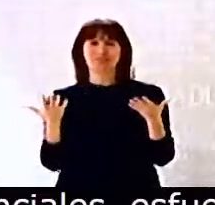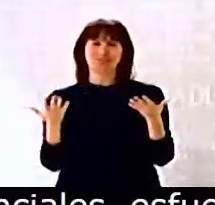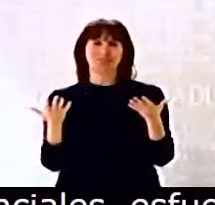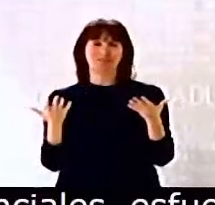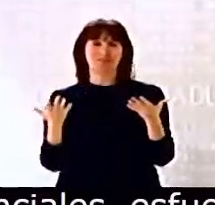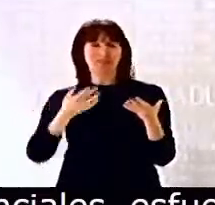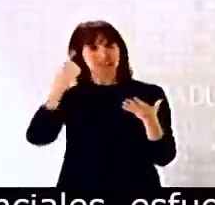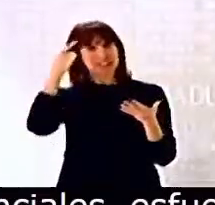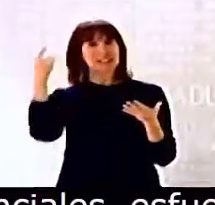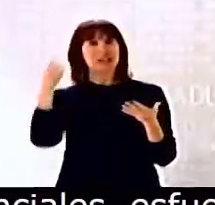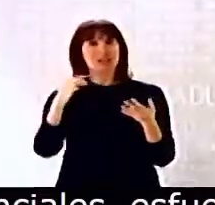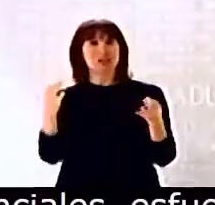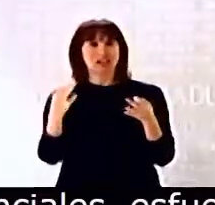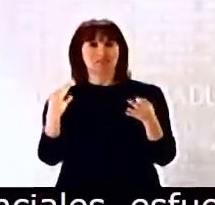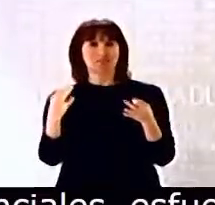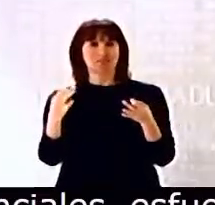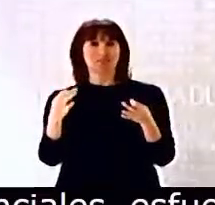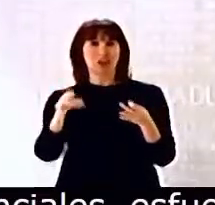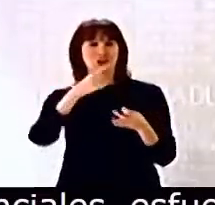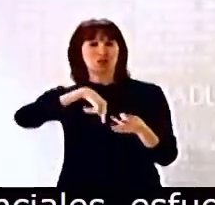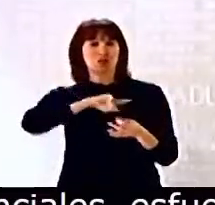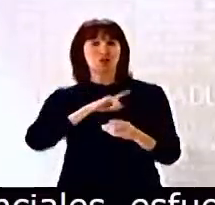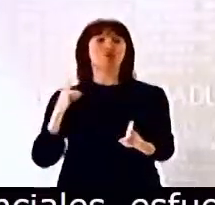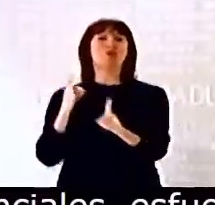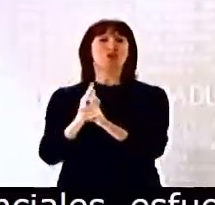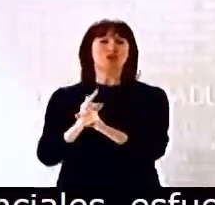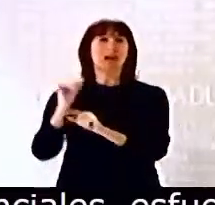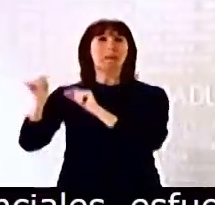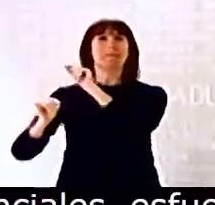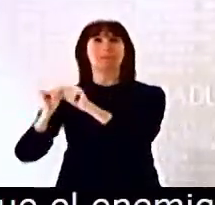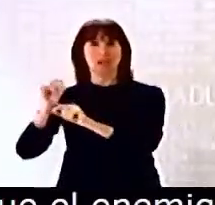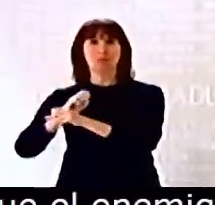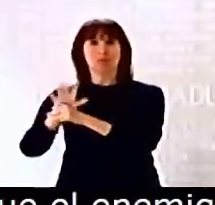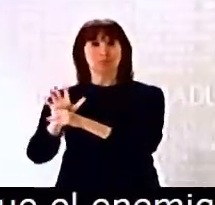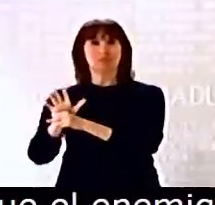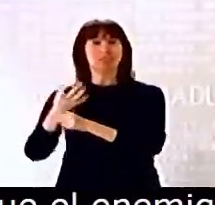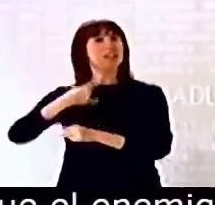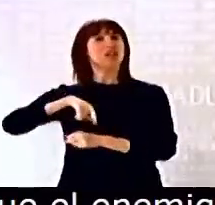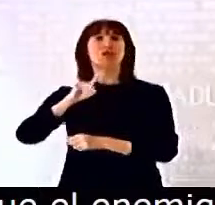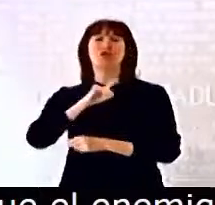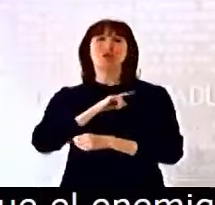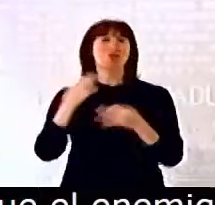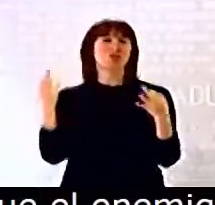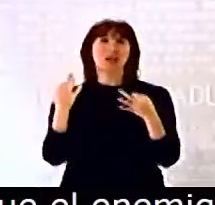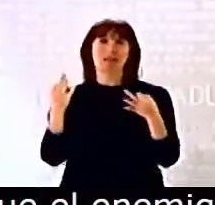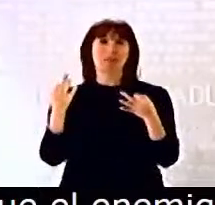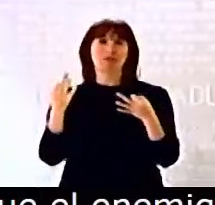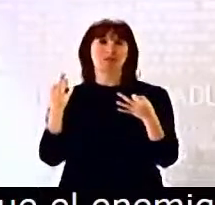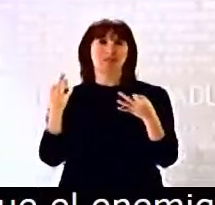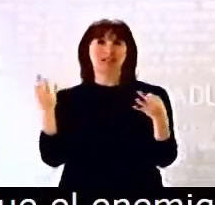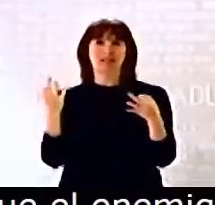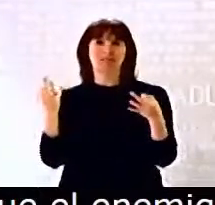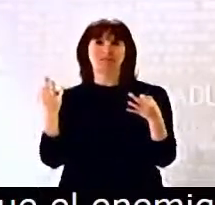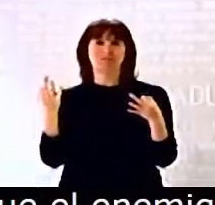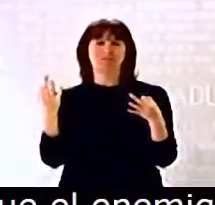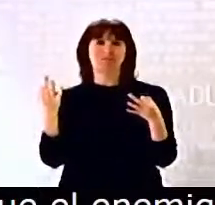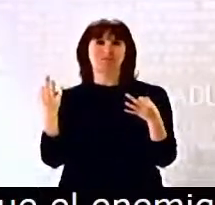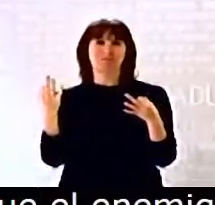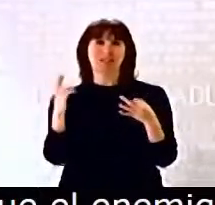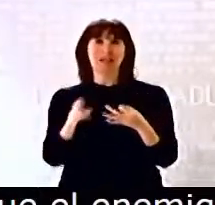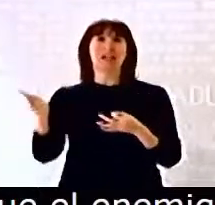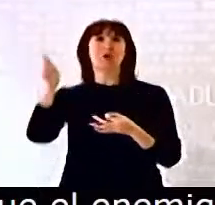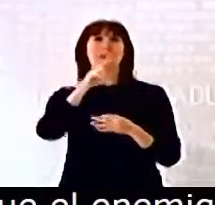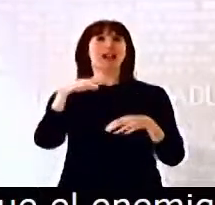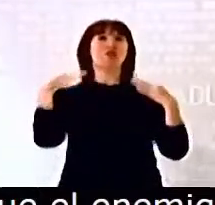identificando que nuestro enemigo es el virus y que tenemos que hacer todo lo posible por volver a la normalidad